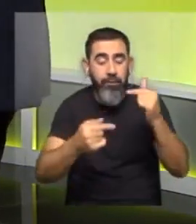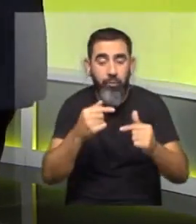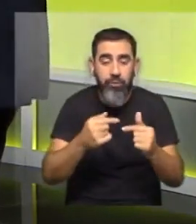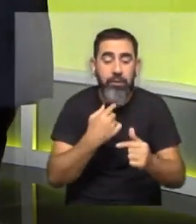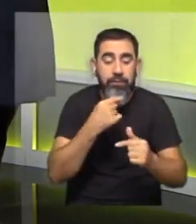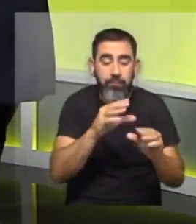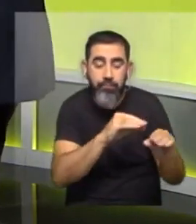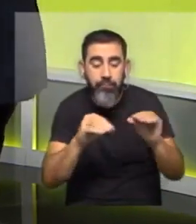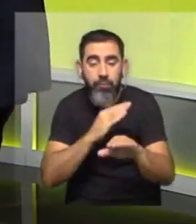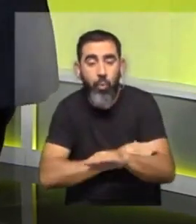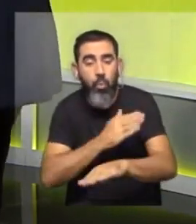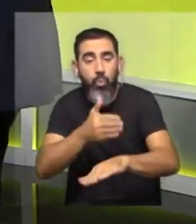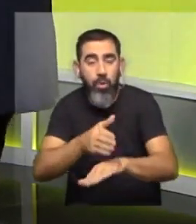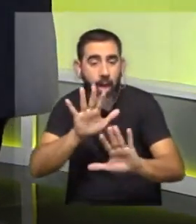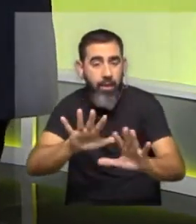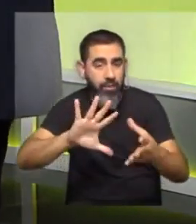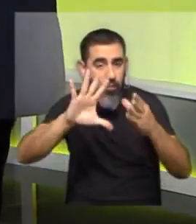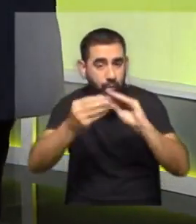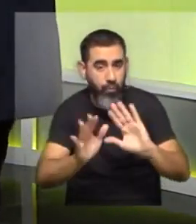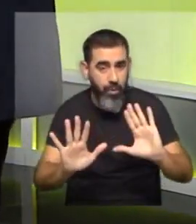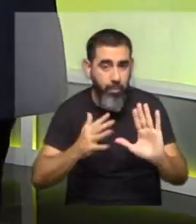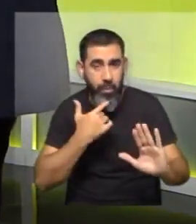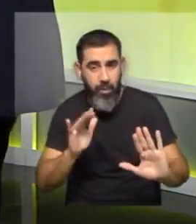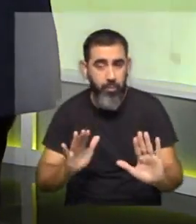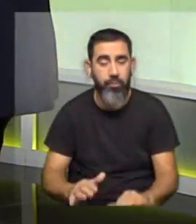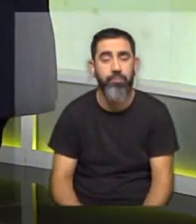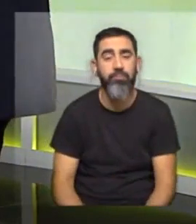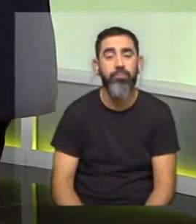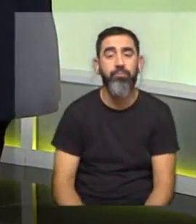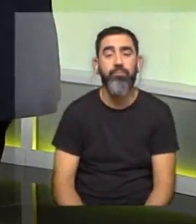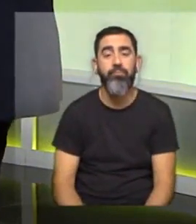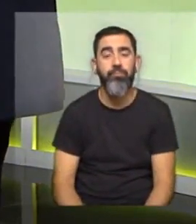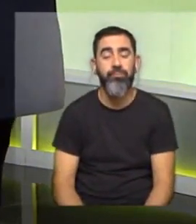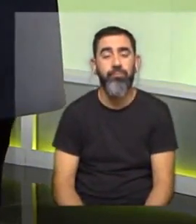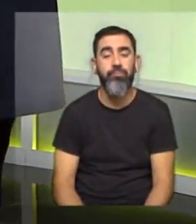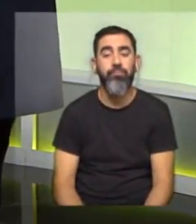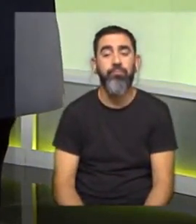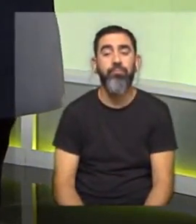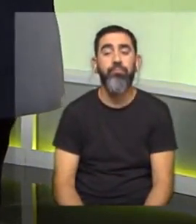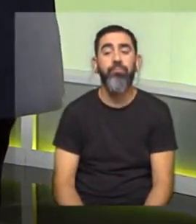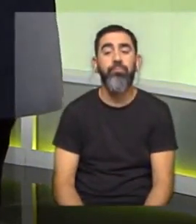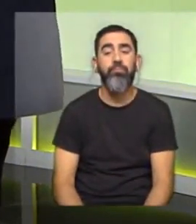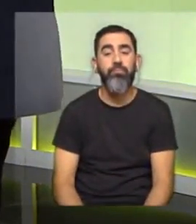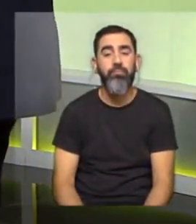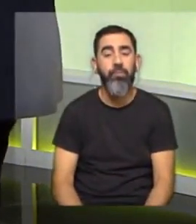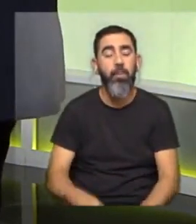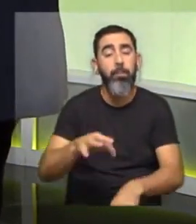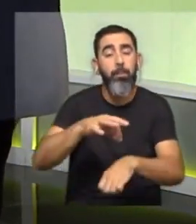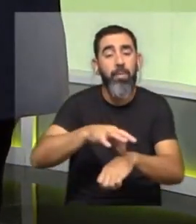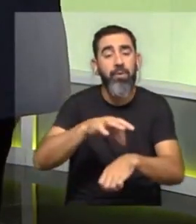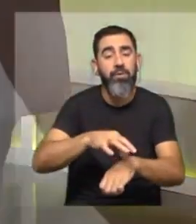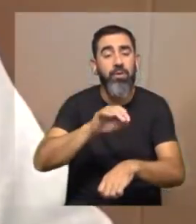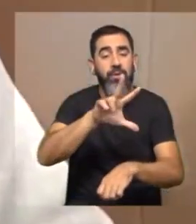aplicación, conclusiones. ¿Esa sería una manera de definir prácticamente la medicina basada en la evidencia? Digamos, la medicina tiene